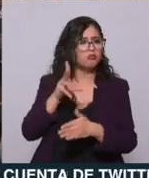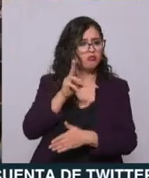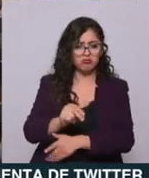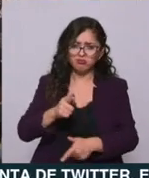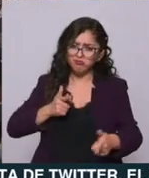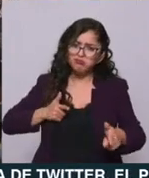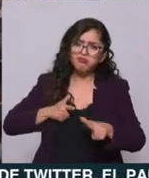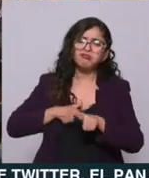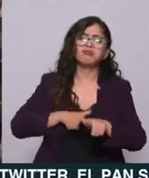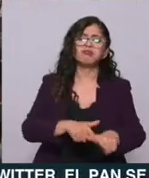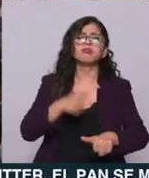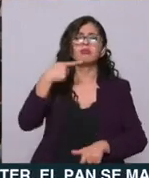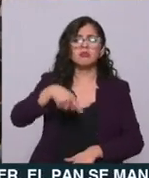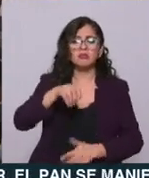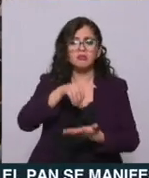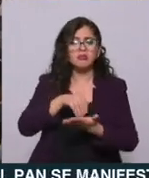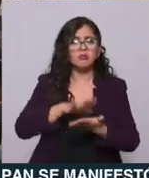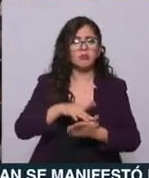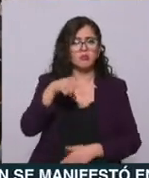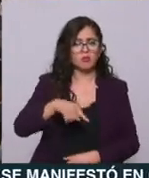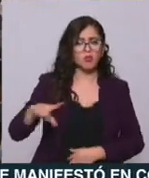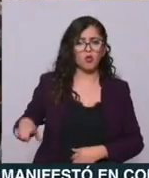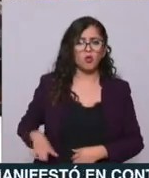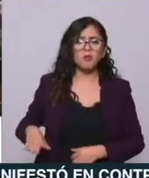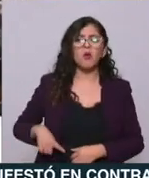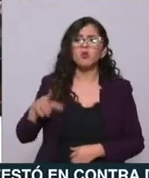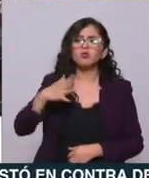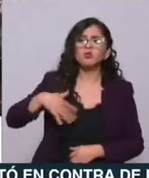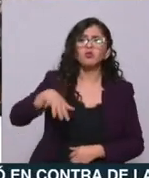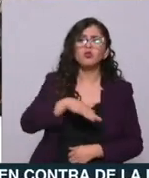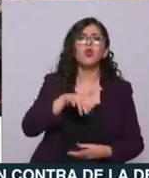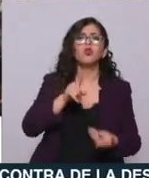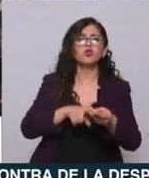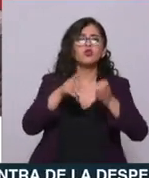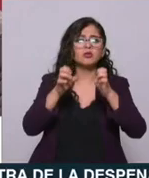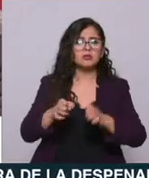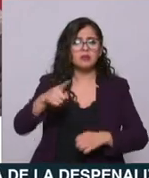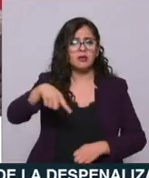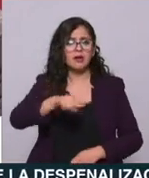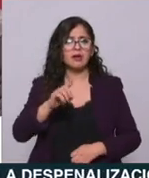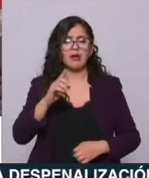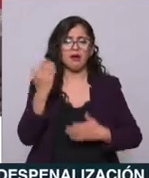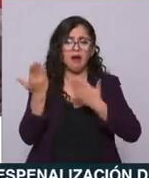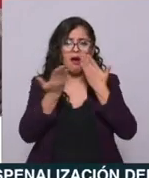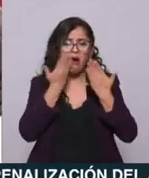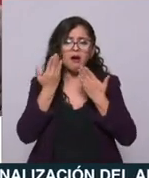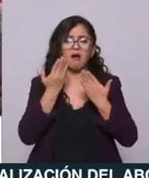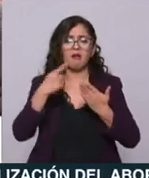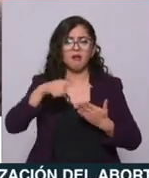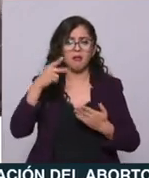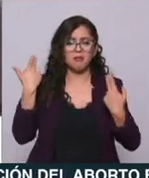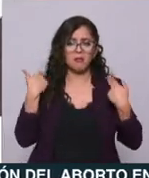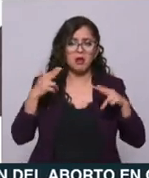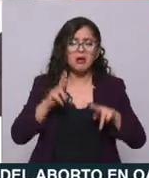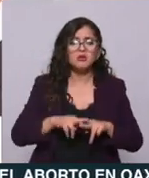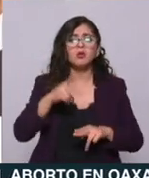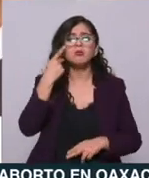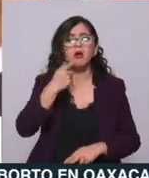limitaciones. Reiteró el compromiso de su gobierno para dar con el paradero de los normalistas y garantizó la existencia de